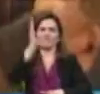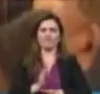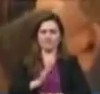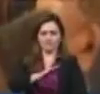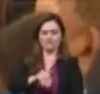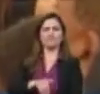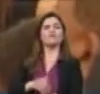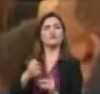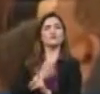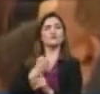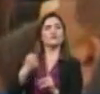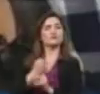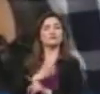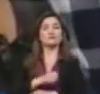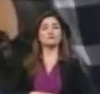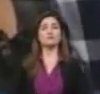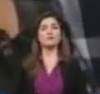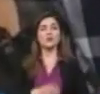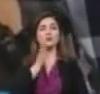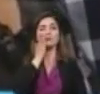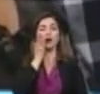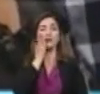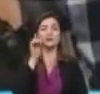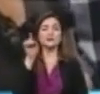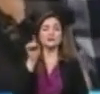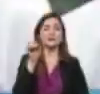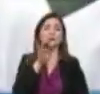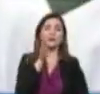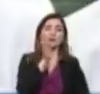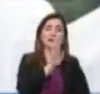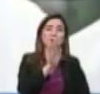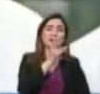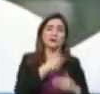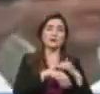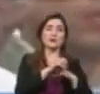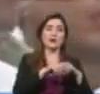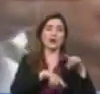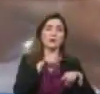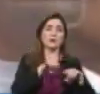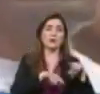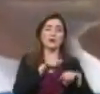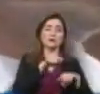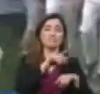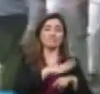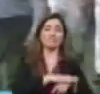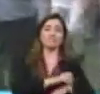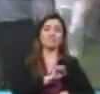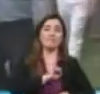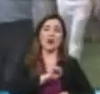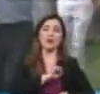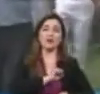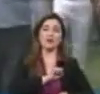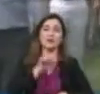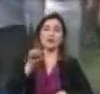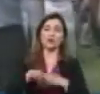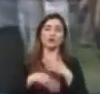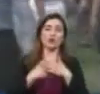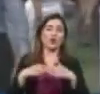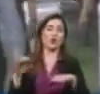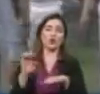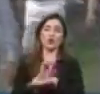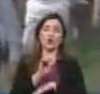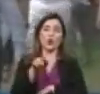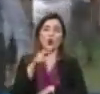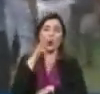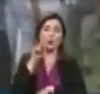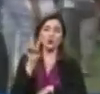lucha. Así, dos madres despiden a sus hijos, amigos, a sus camaradas y todo un país, a dos